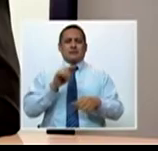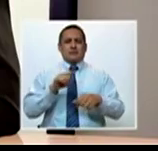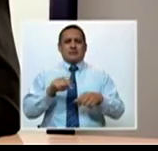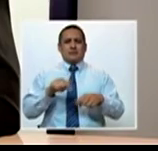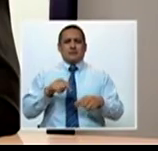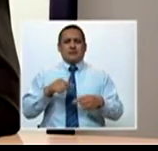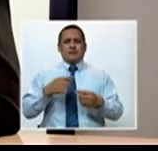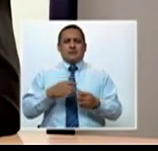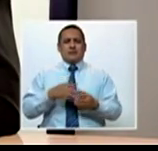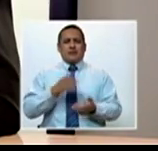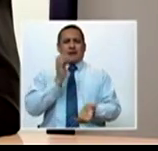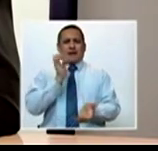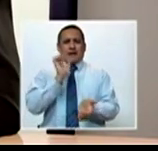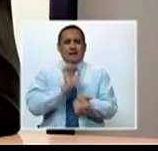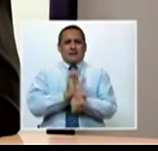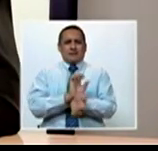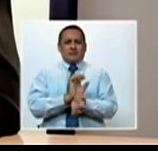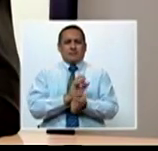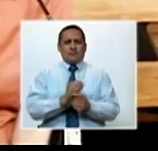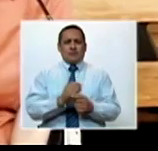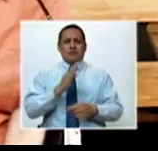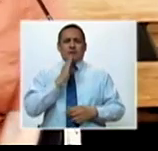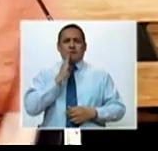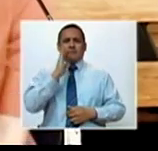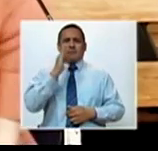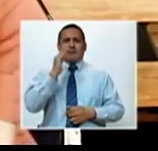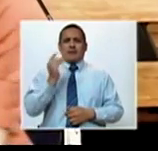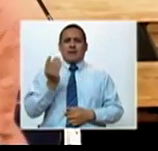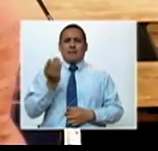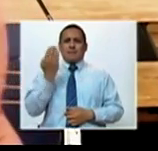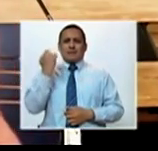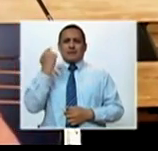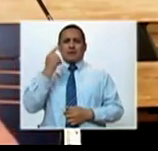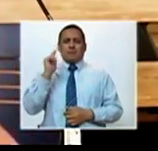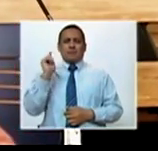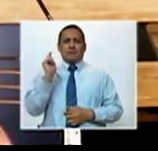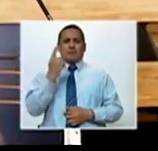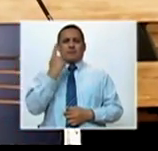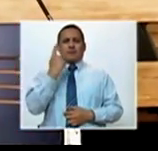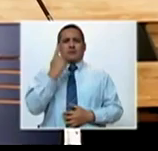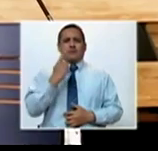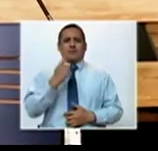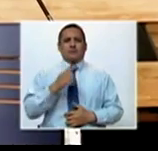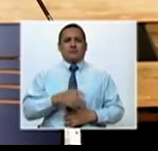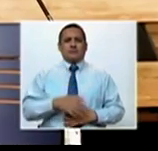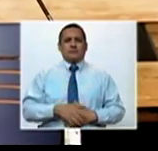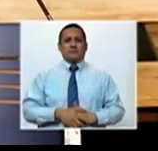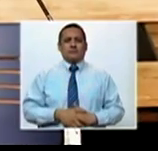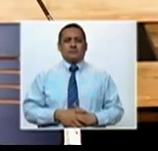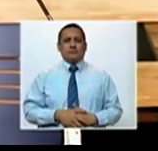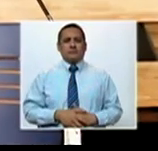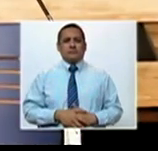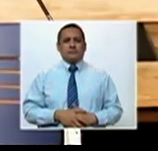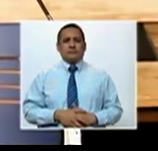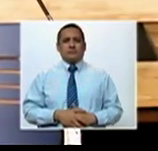empeorando los términos en que fue dictada la primera sentencia.